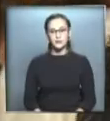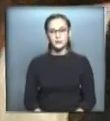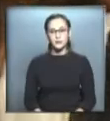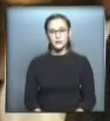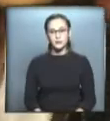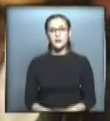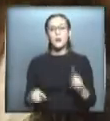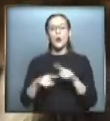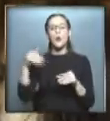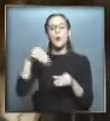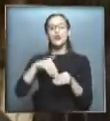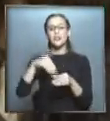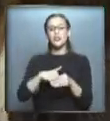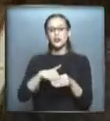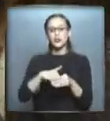¿cómo fueron para ustedes?